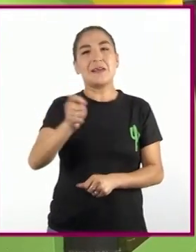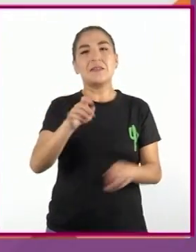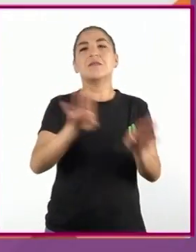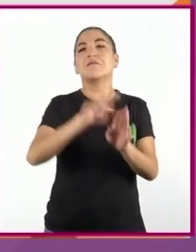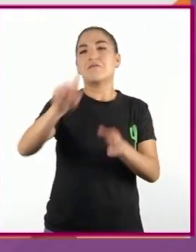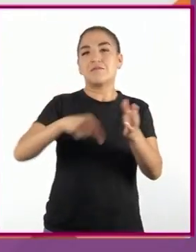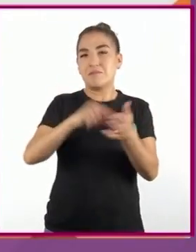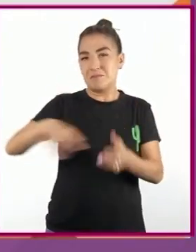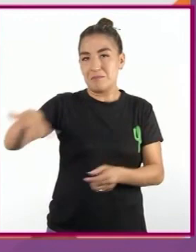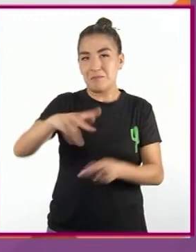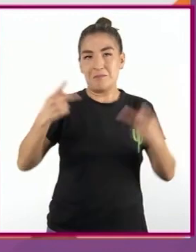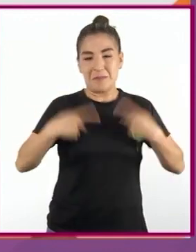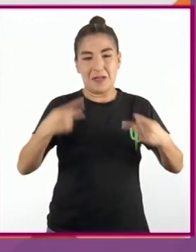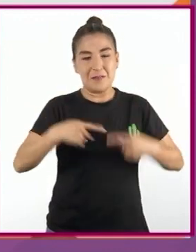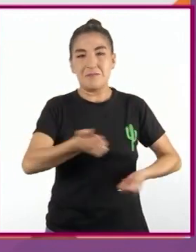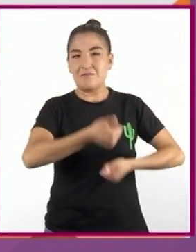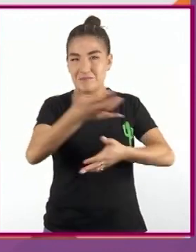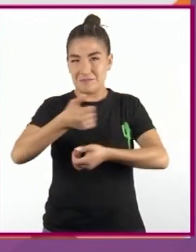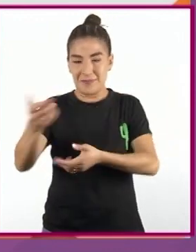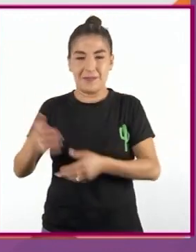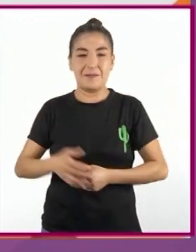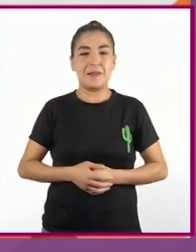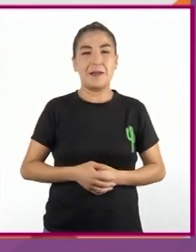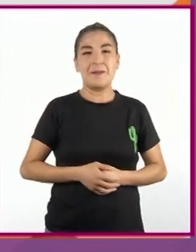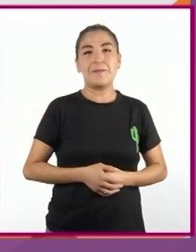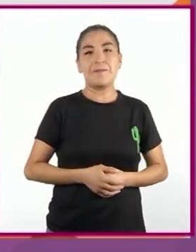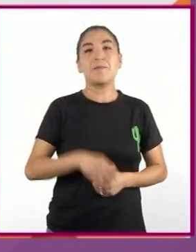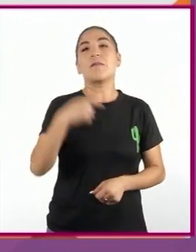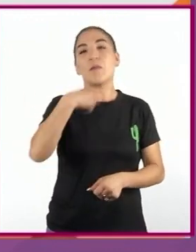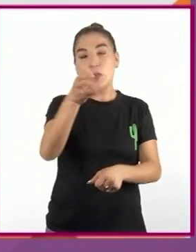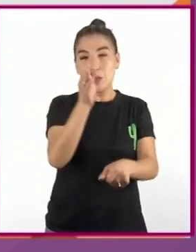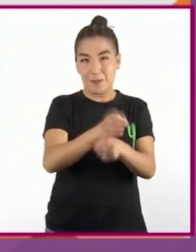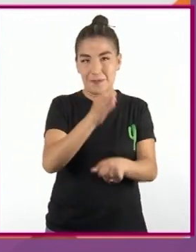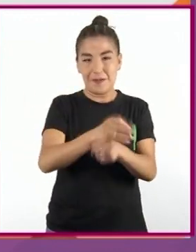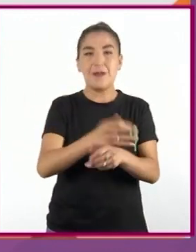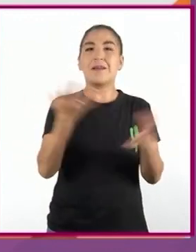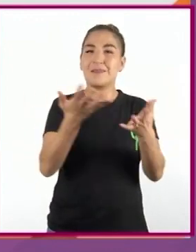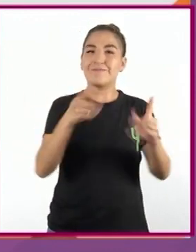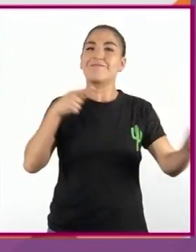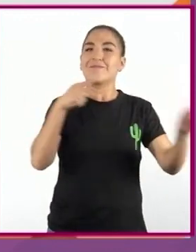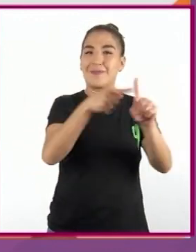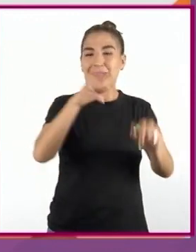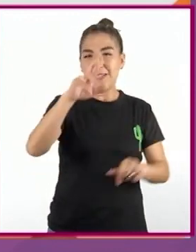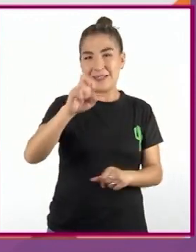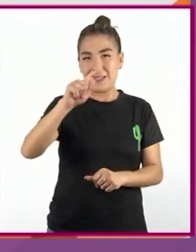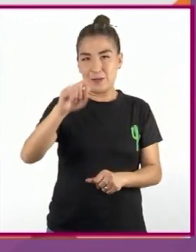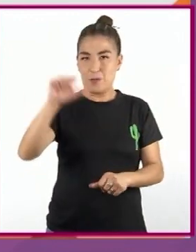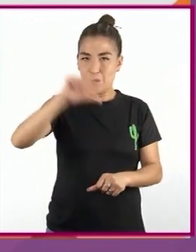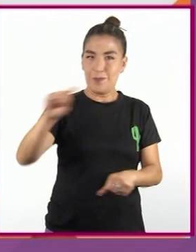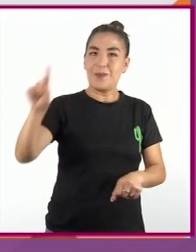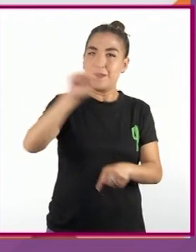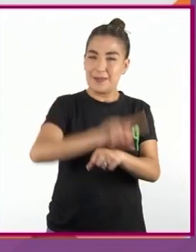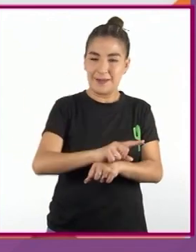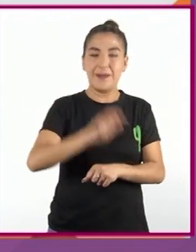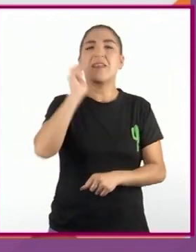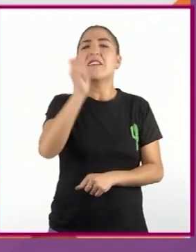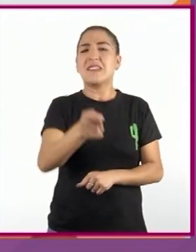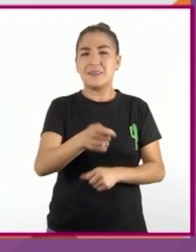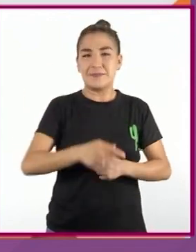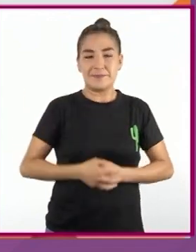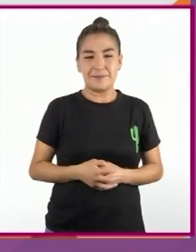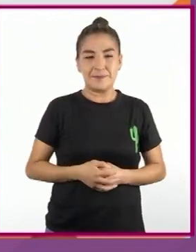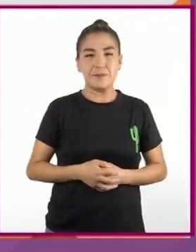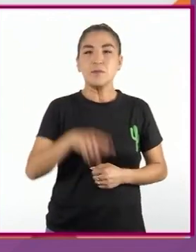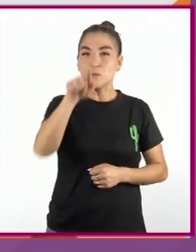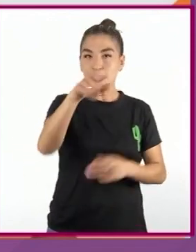Cantona. Antes de despedirnos, les invitamos a realizar el reto del día de hoy, el cual consiste en